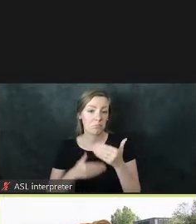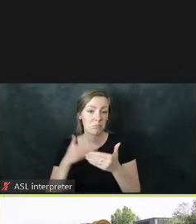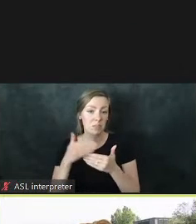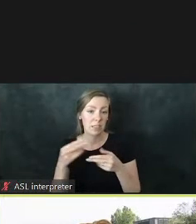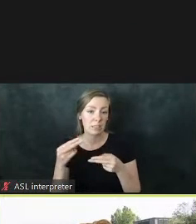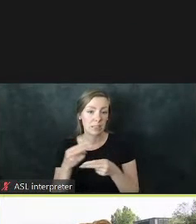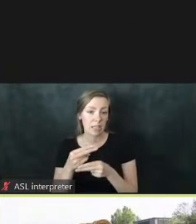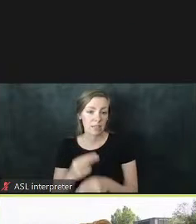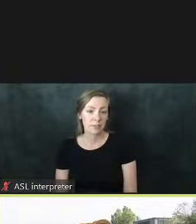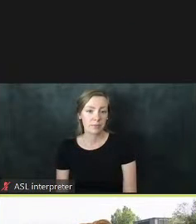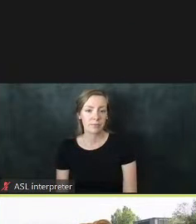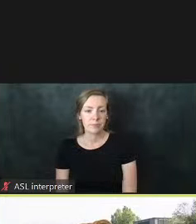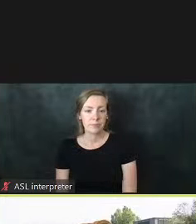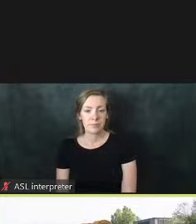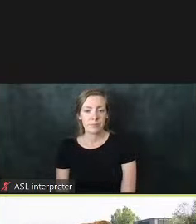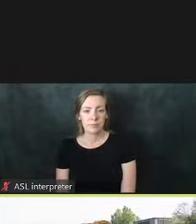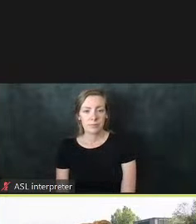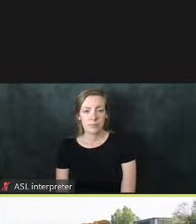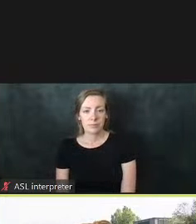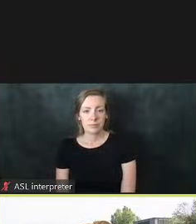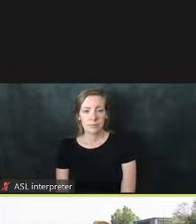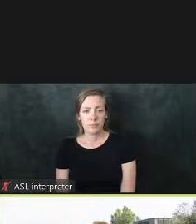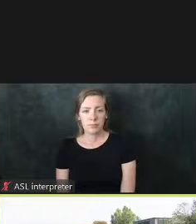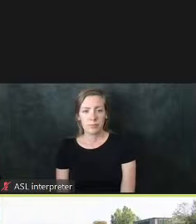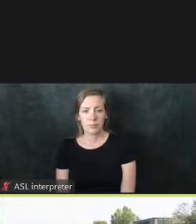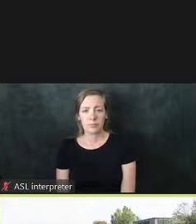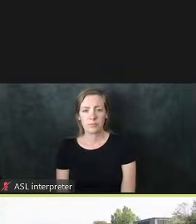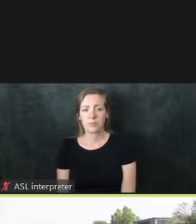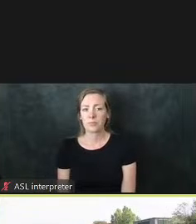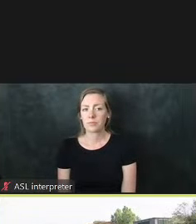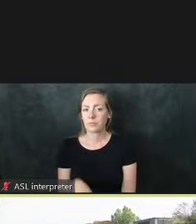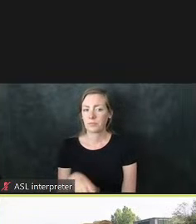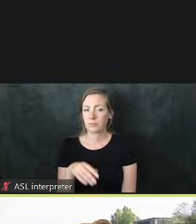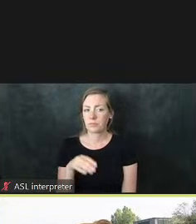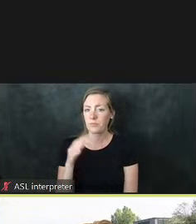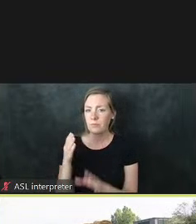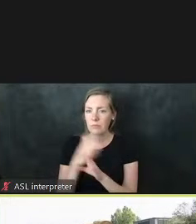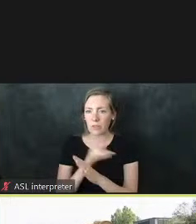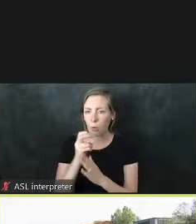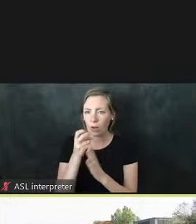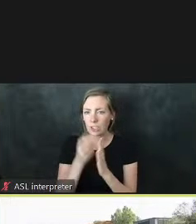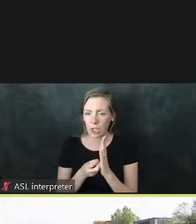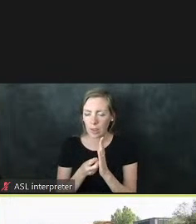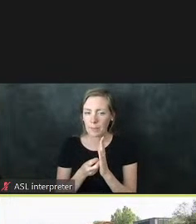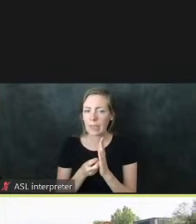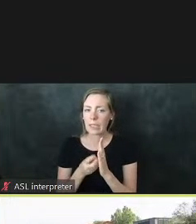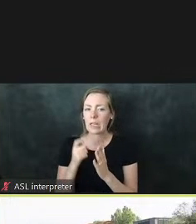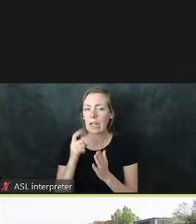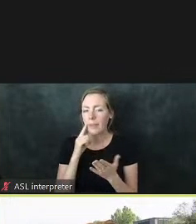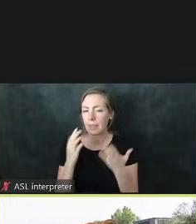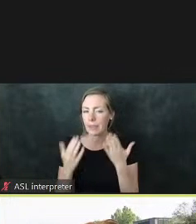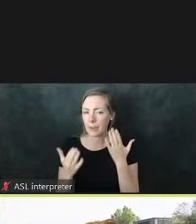que entrara yo a la cita y luego ahora parece que estaban batallando con las pantallas.